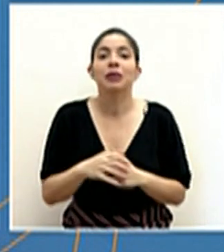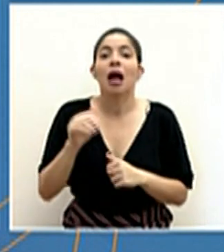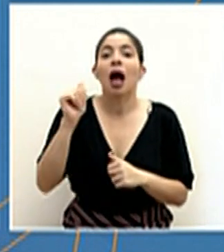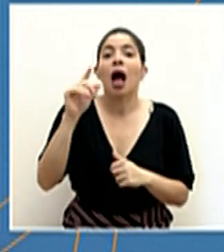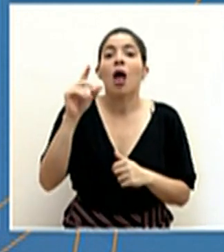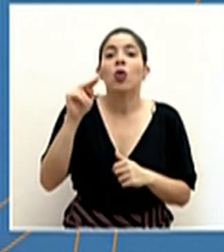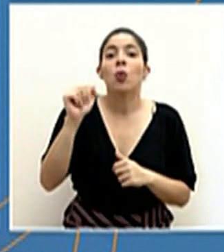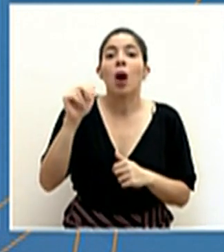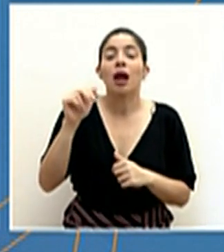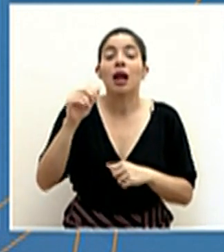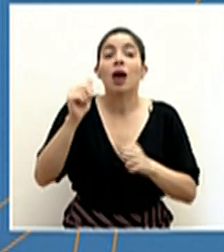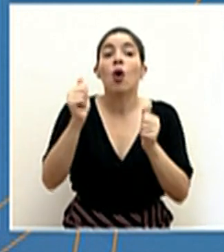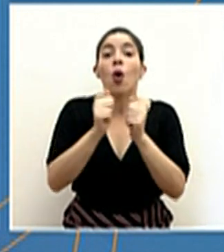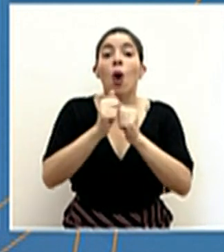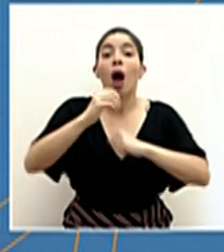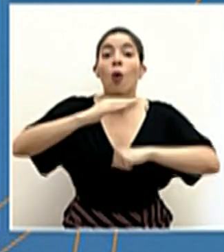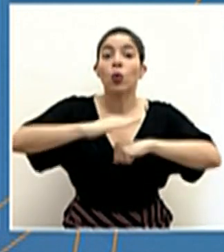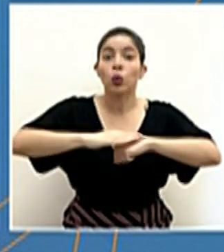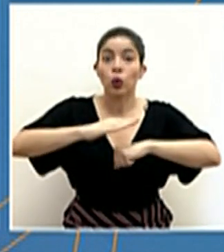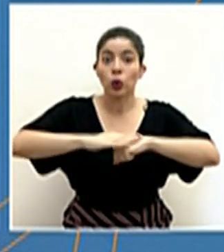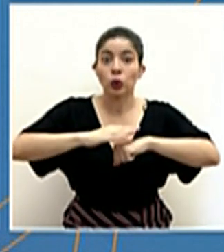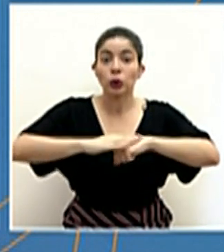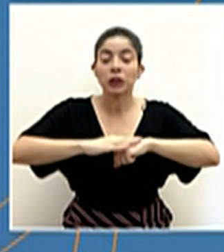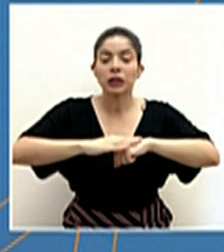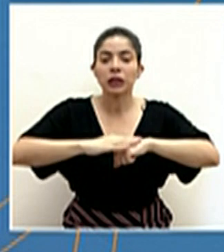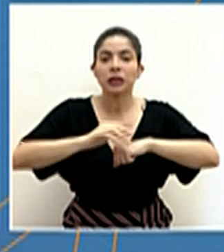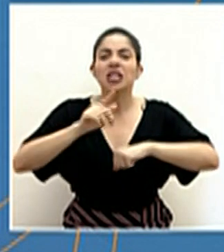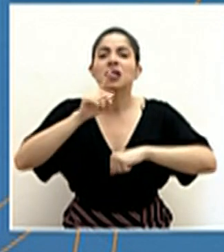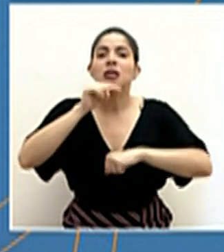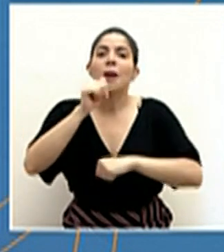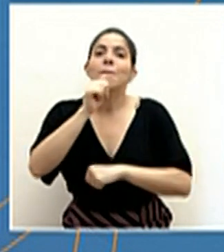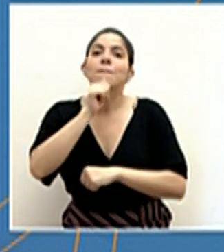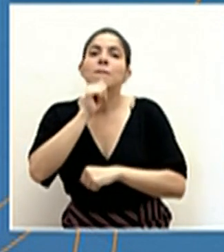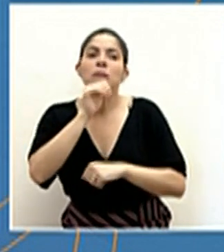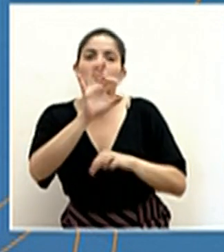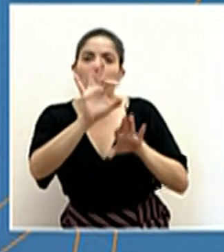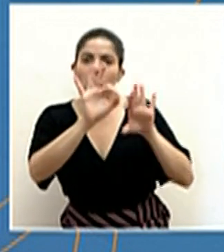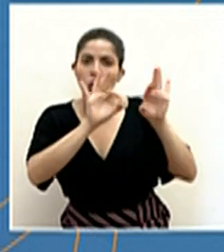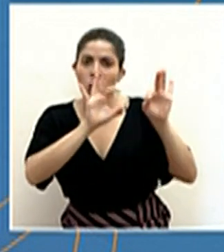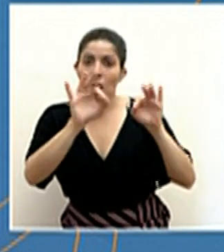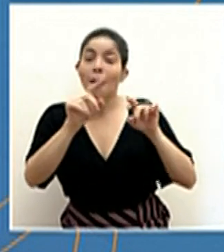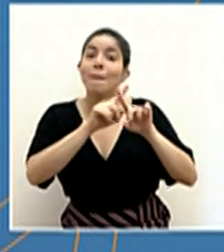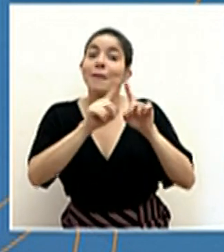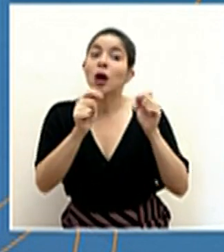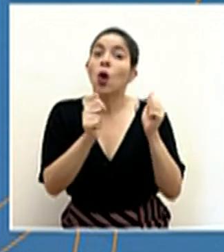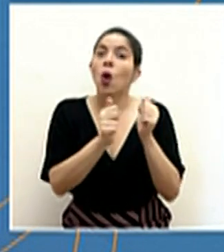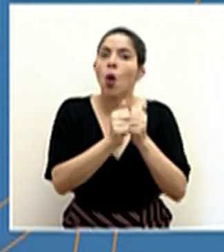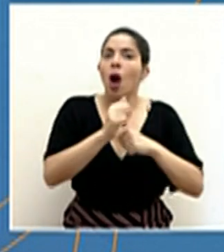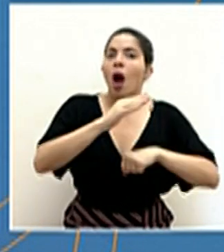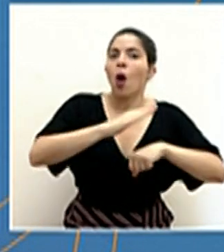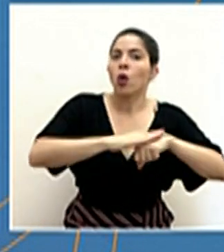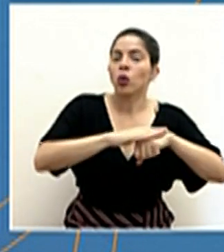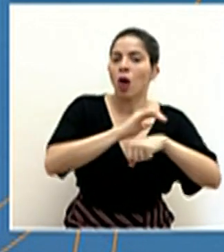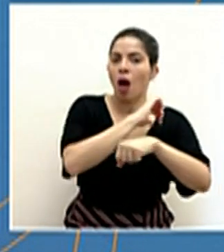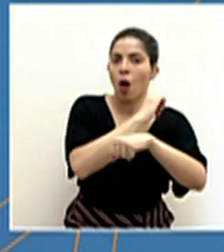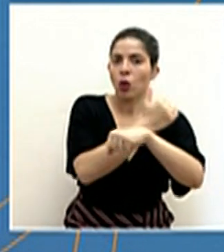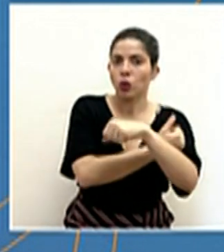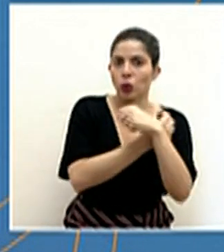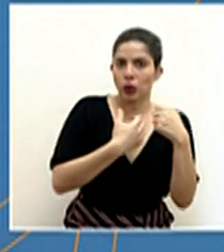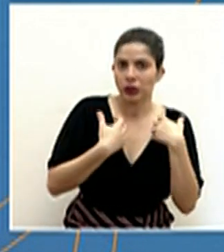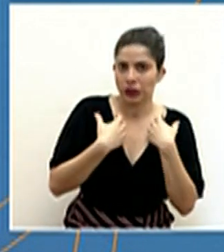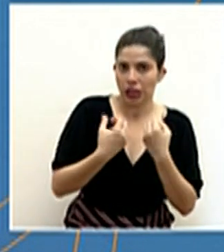aduaneros autorizados, seleccionados por el sector privado, pero autorizados por las autoridades de